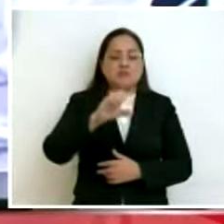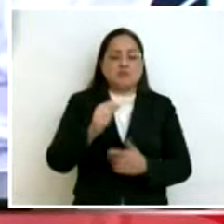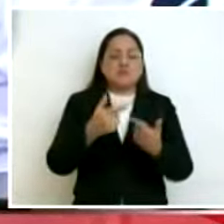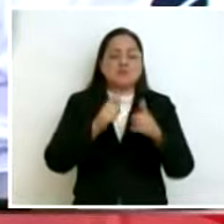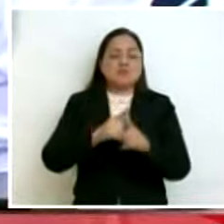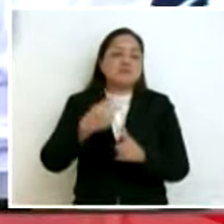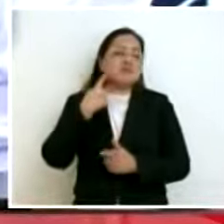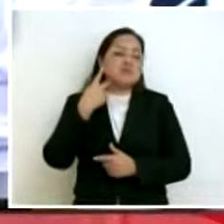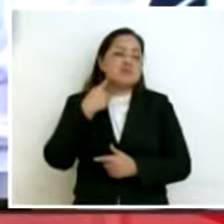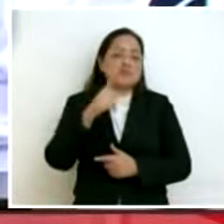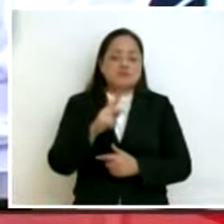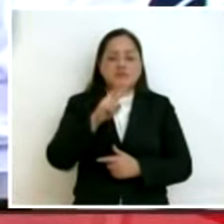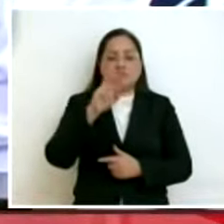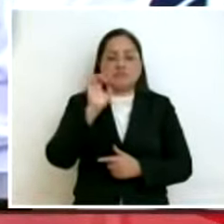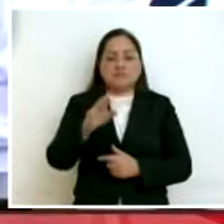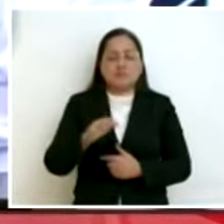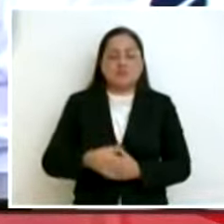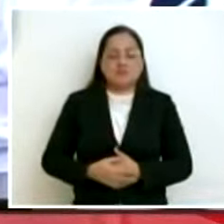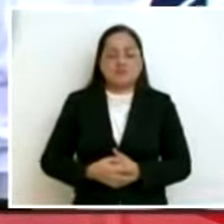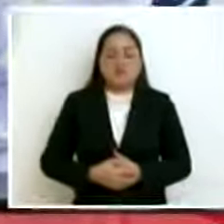verde ecologista de